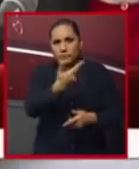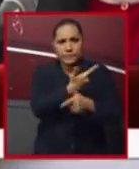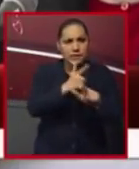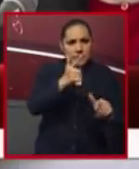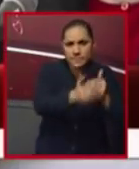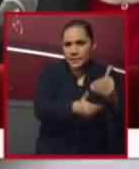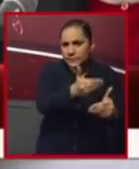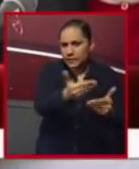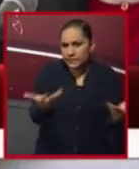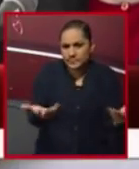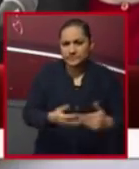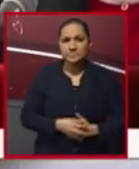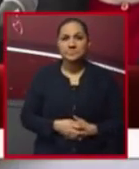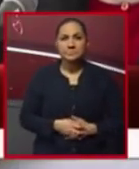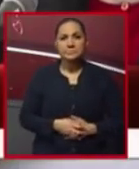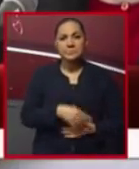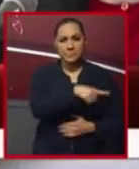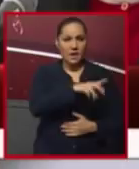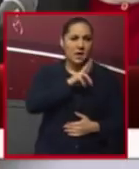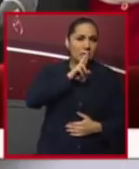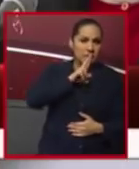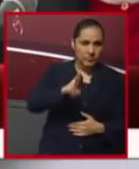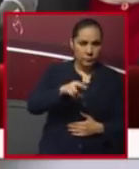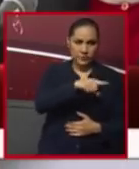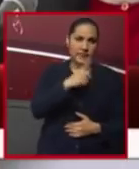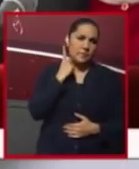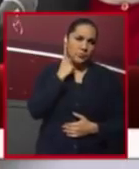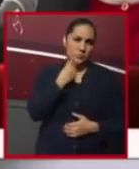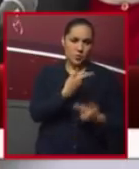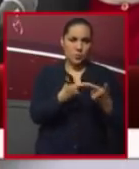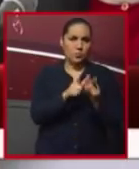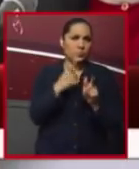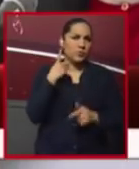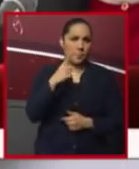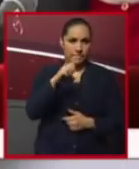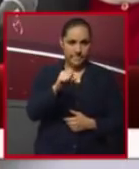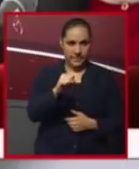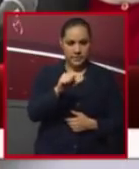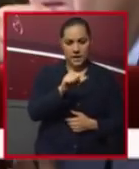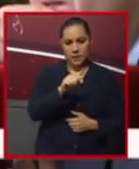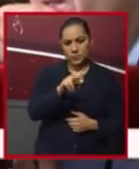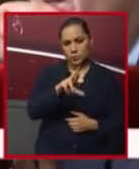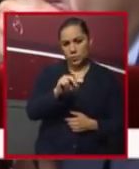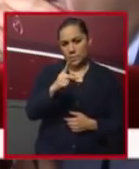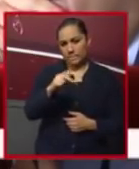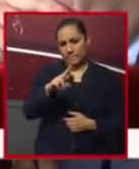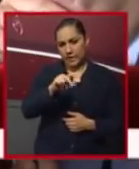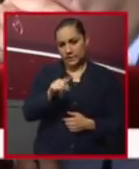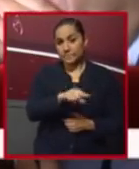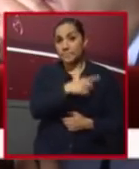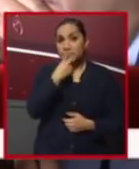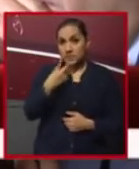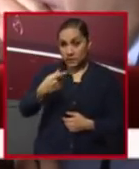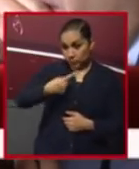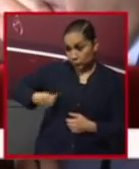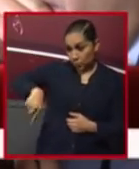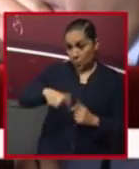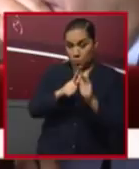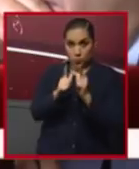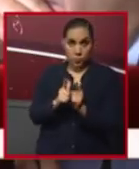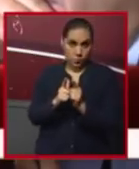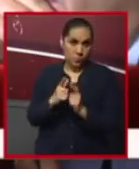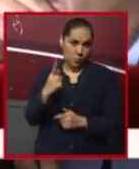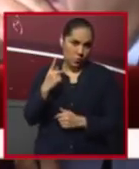En respuesta, el diputado del Partido Encuentro Social, Arturo Pérez Negrón, aseguró que la coalición mayoritaria en el Congreso no estaría de acuerdo en ningún momento en avalar